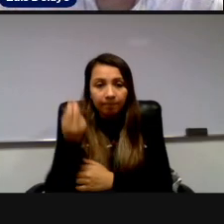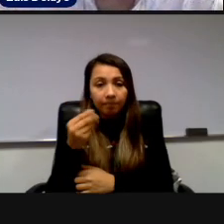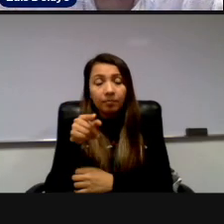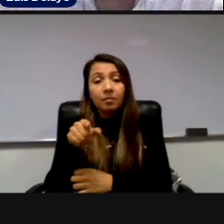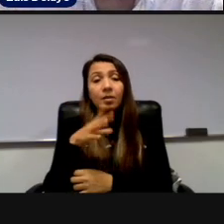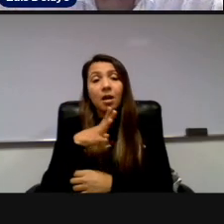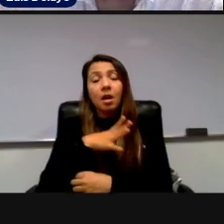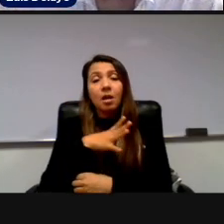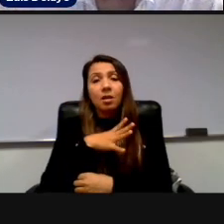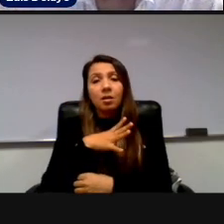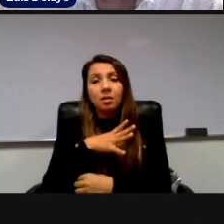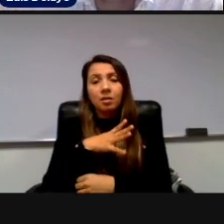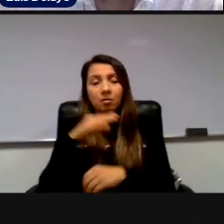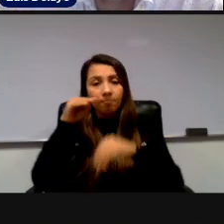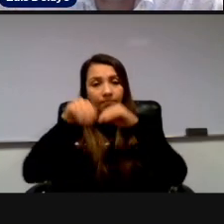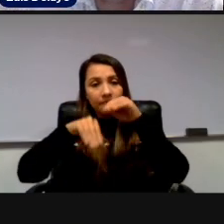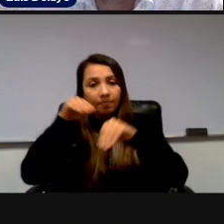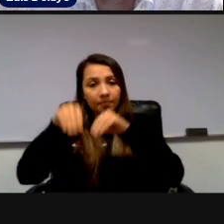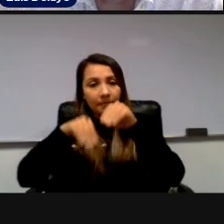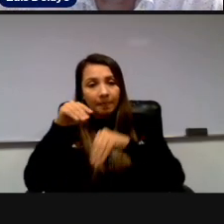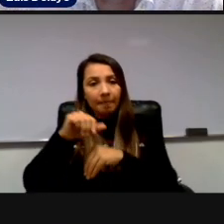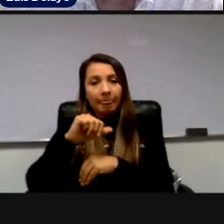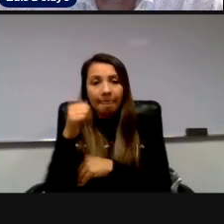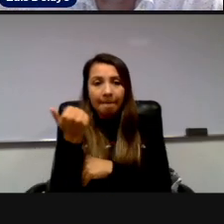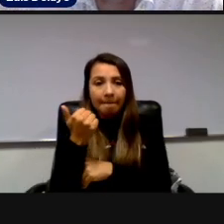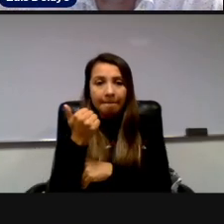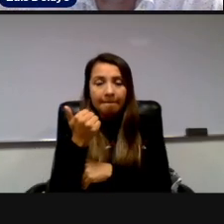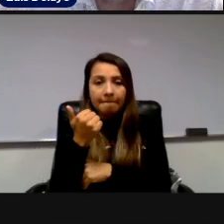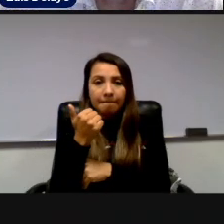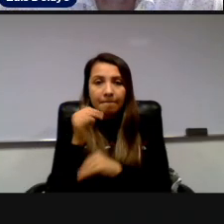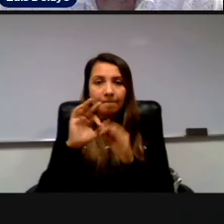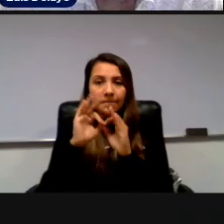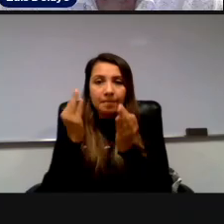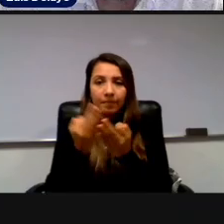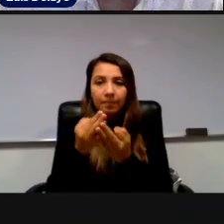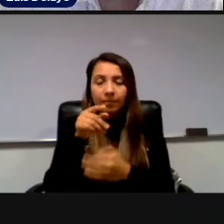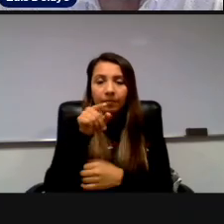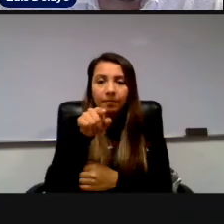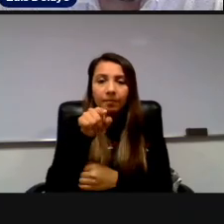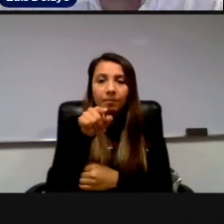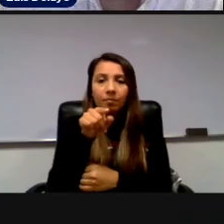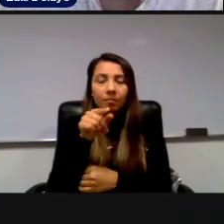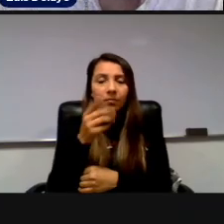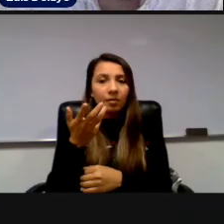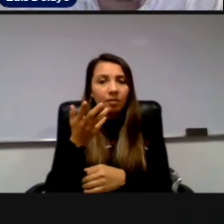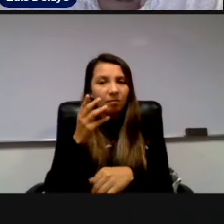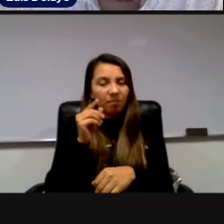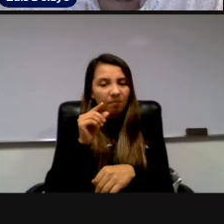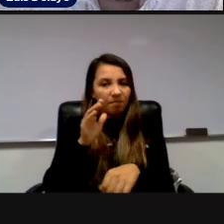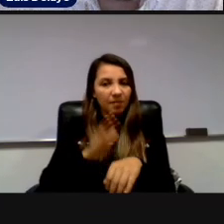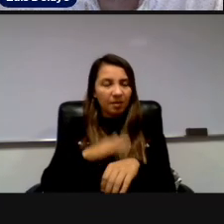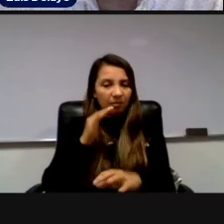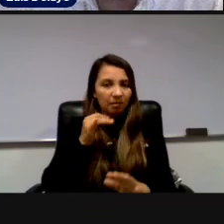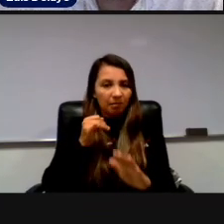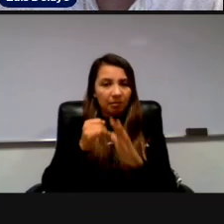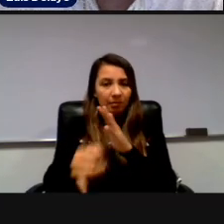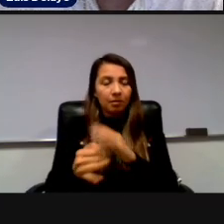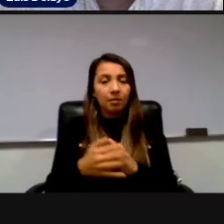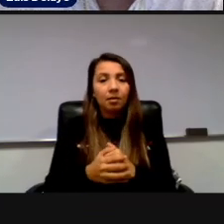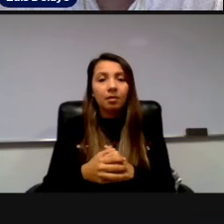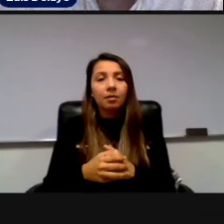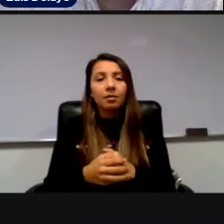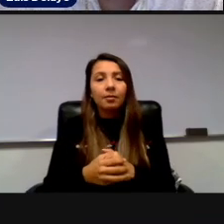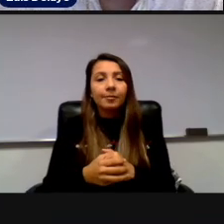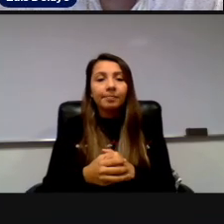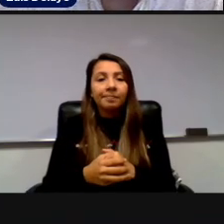una reconstrucción del último ancestro común y obtienen un ancestro común que era relativamente complejo, ¿no? Entonces,